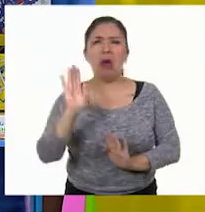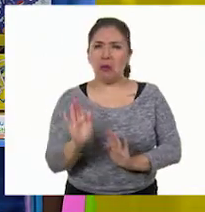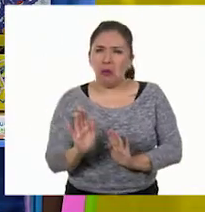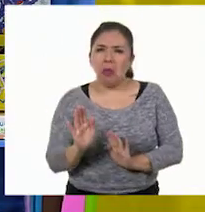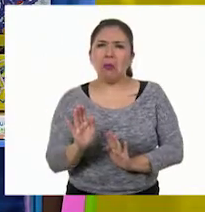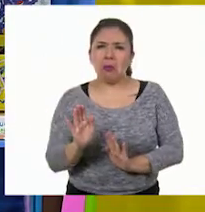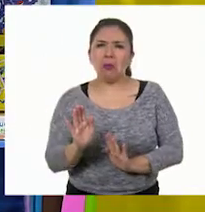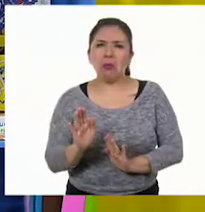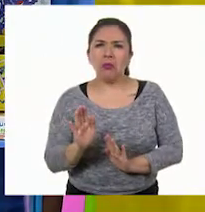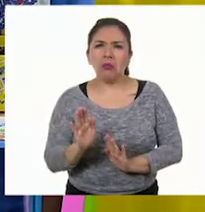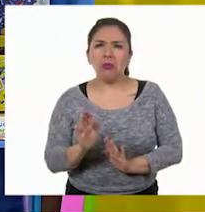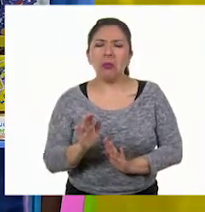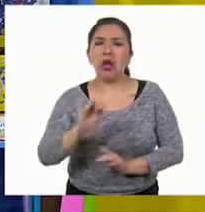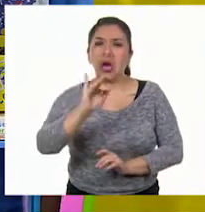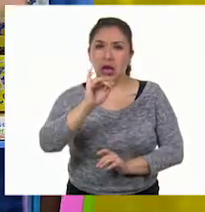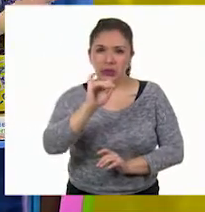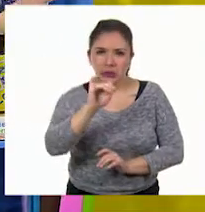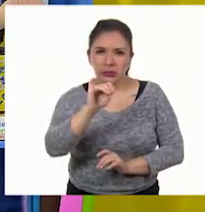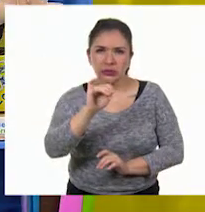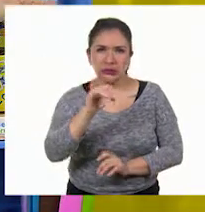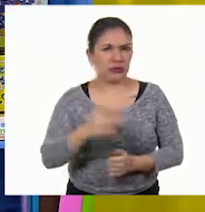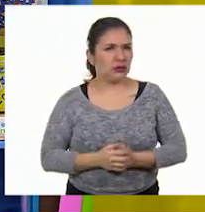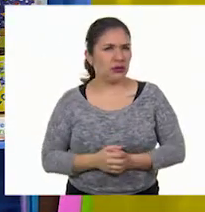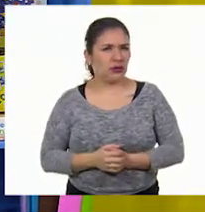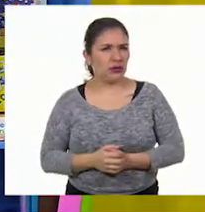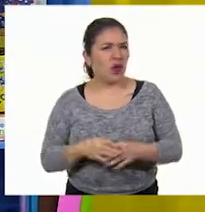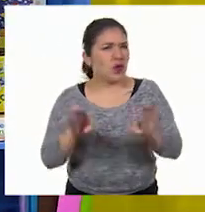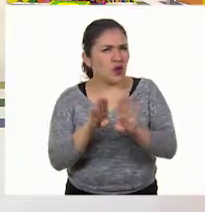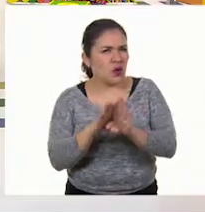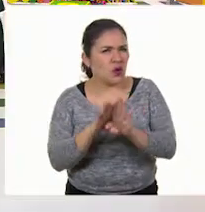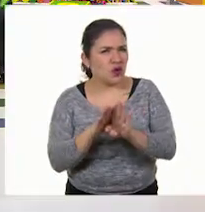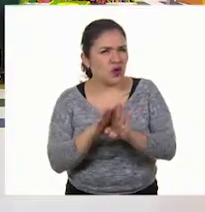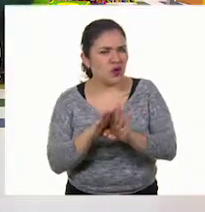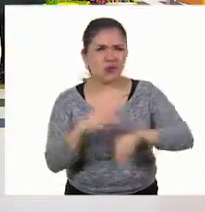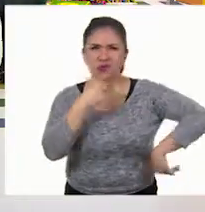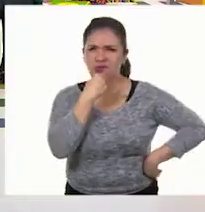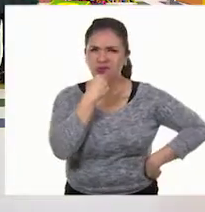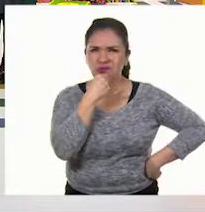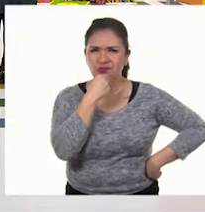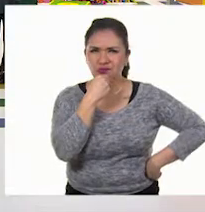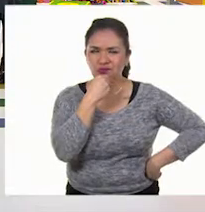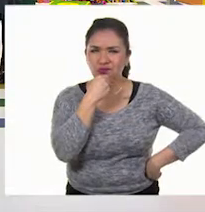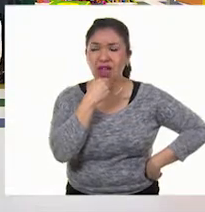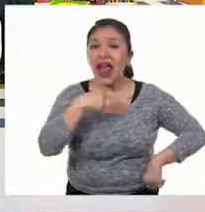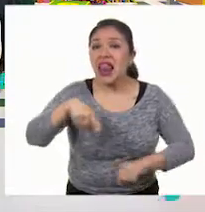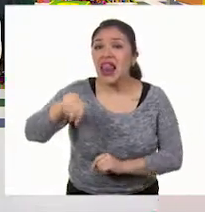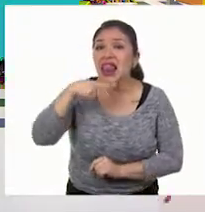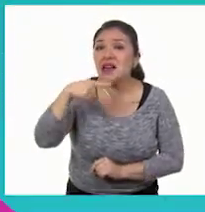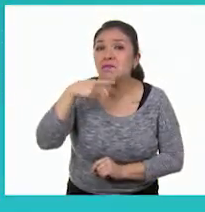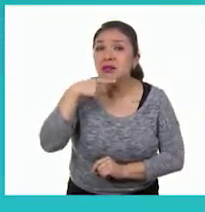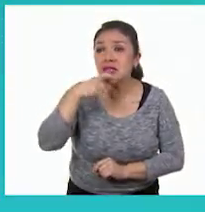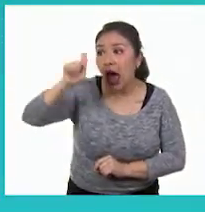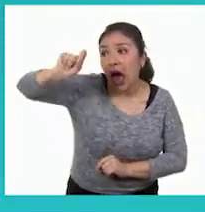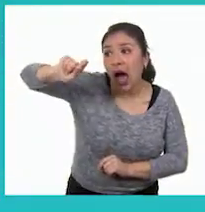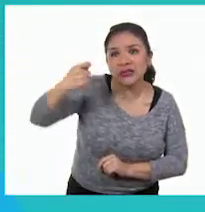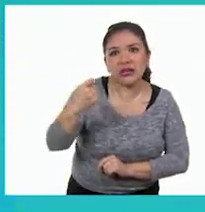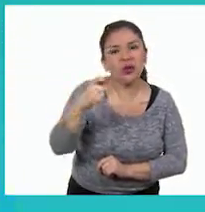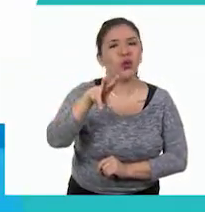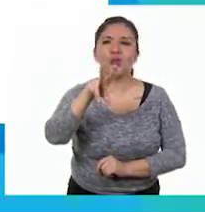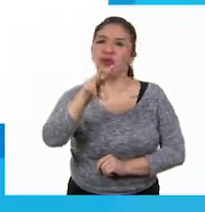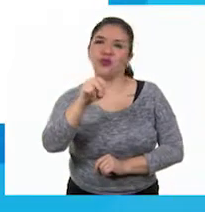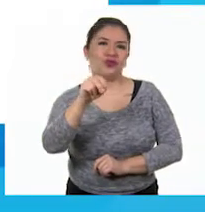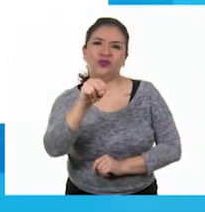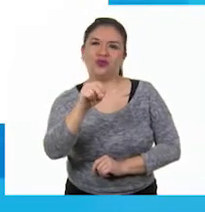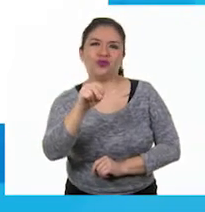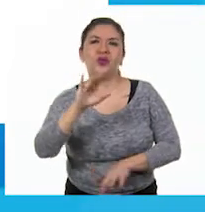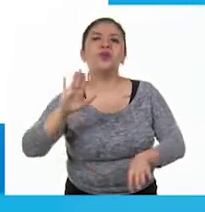A ver, sí. ¿Lápiz? No. ¿No? Rosita, lápiz no lleva tilde.